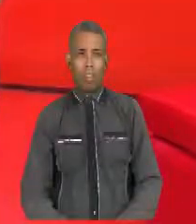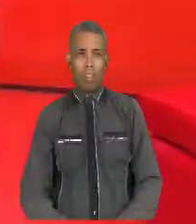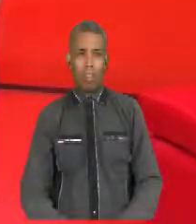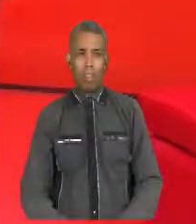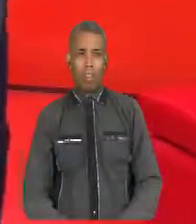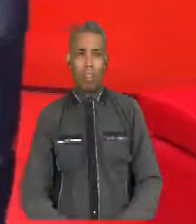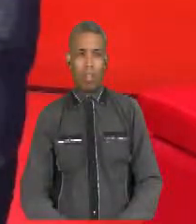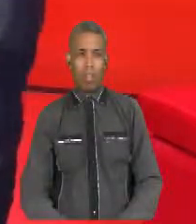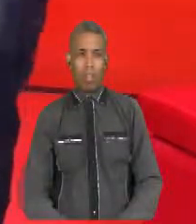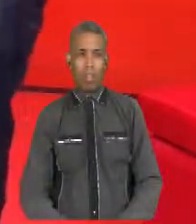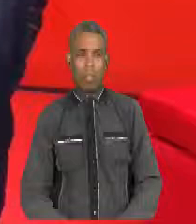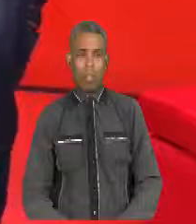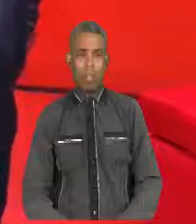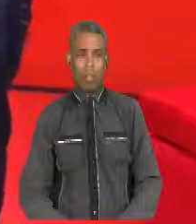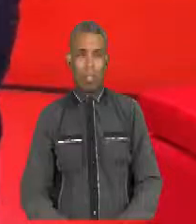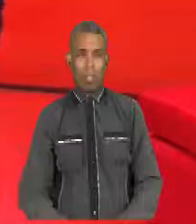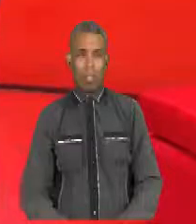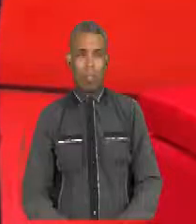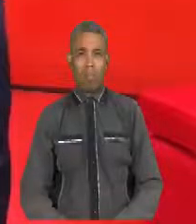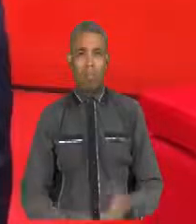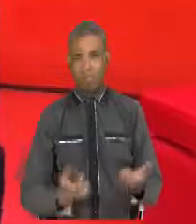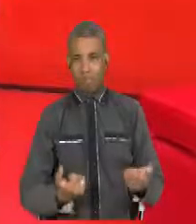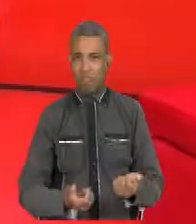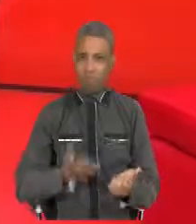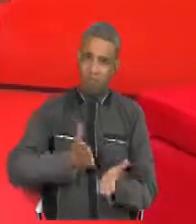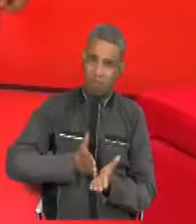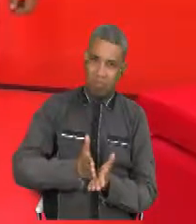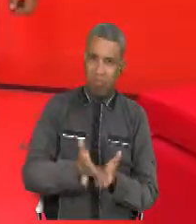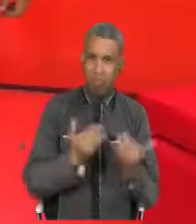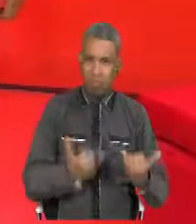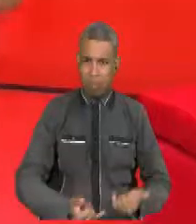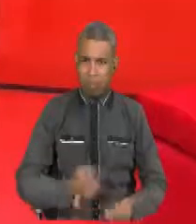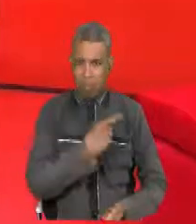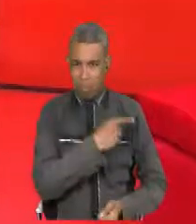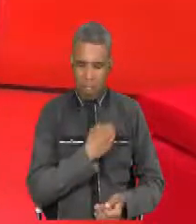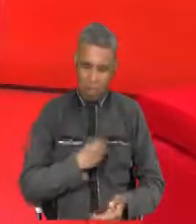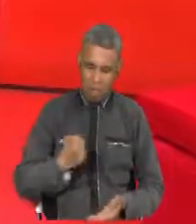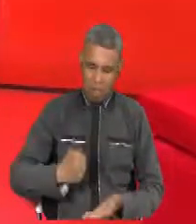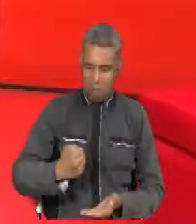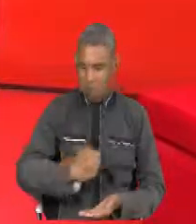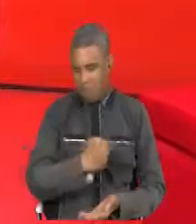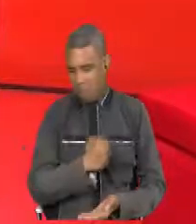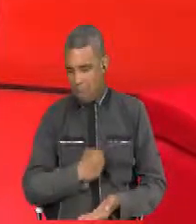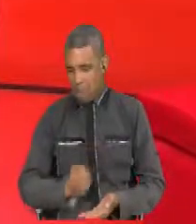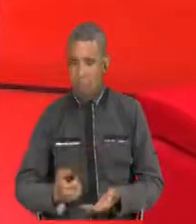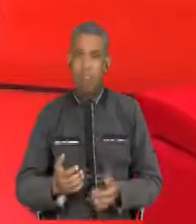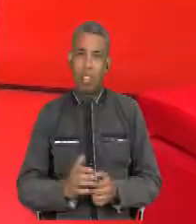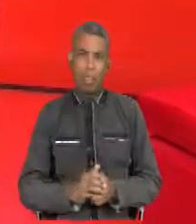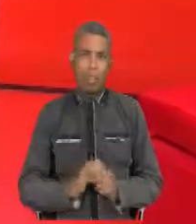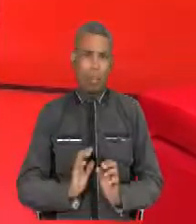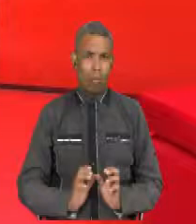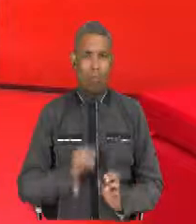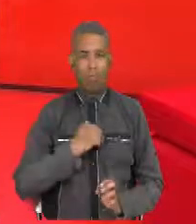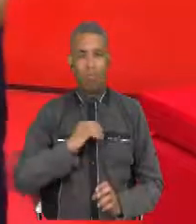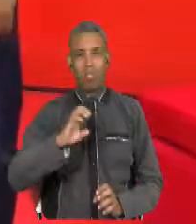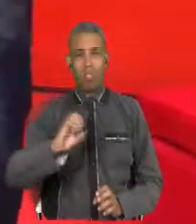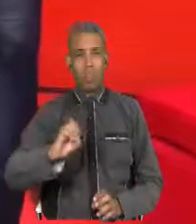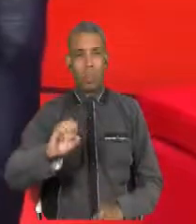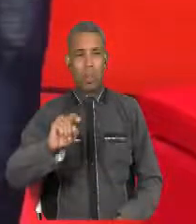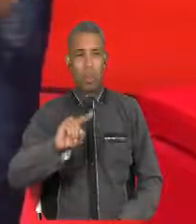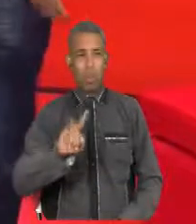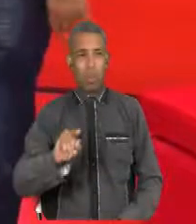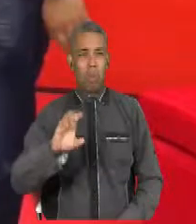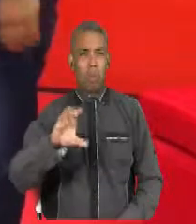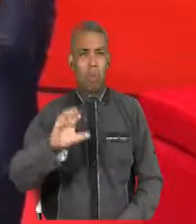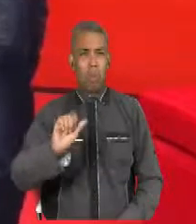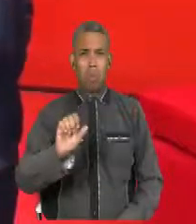el patrón de la salsa, que viene, o sea, es un artista internacional, nacional, y también es local porque es barranqueño.